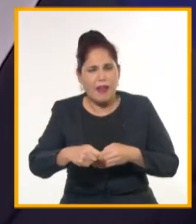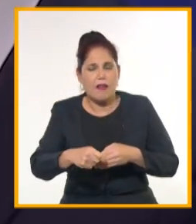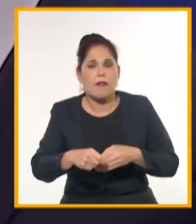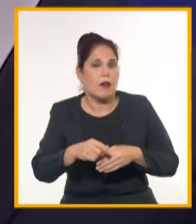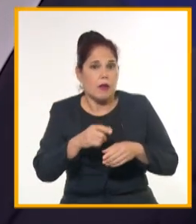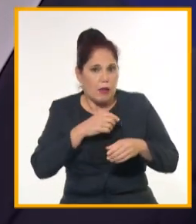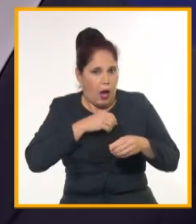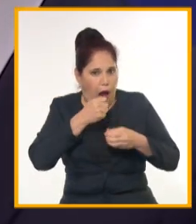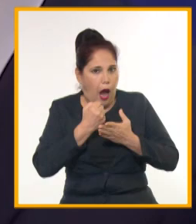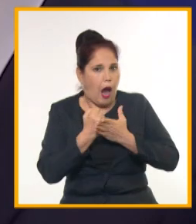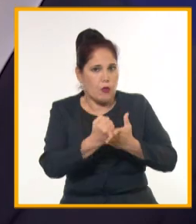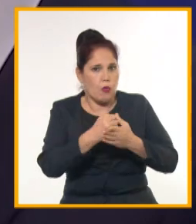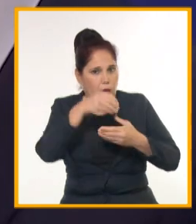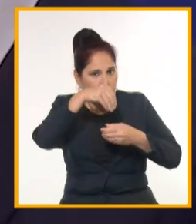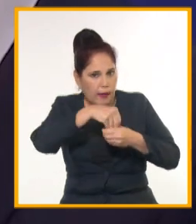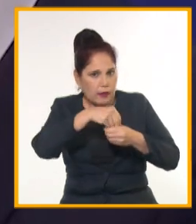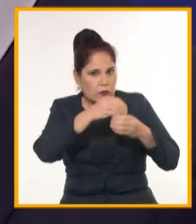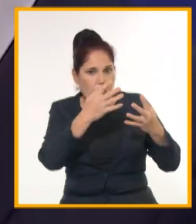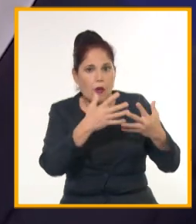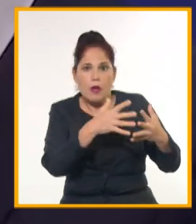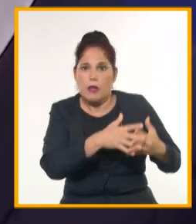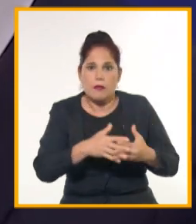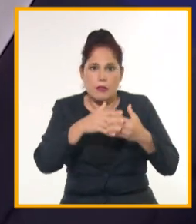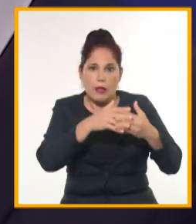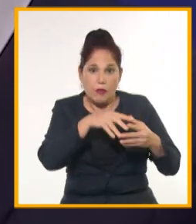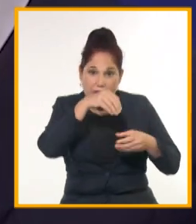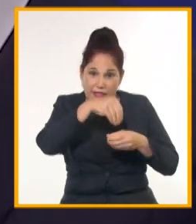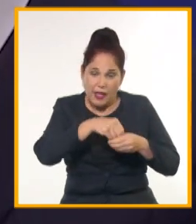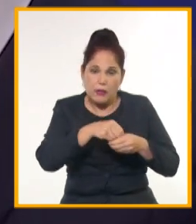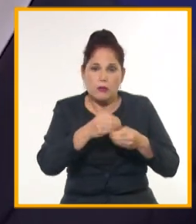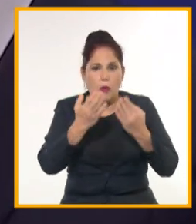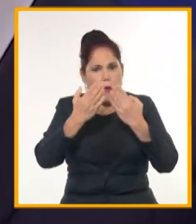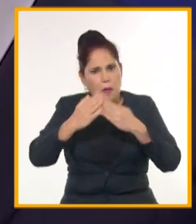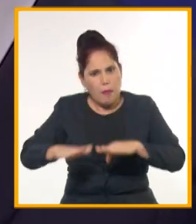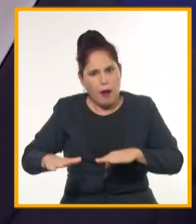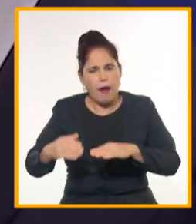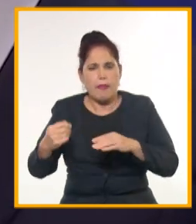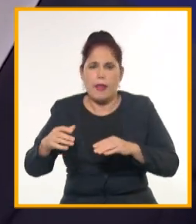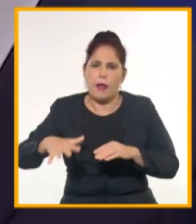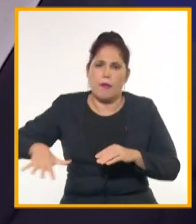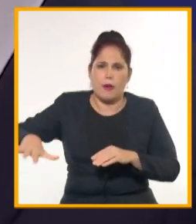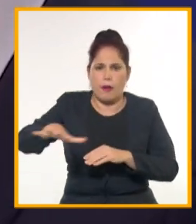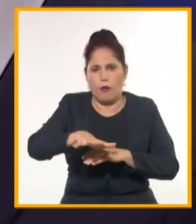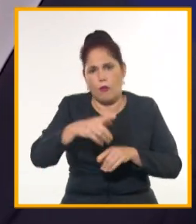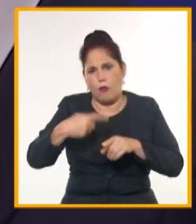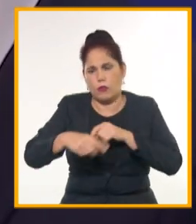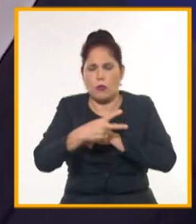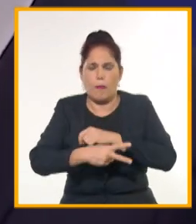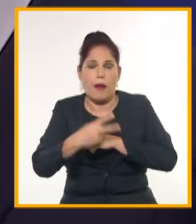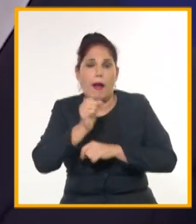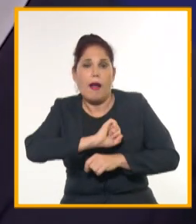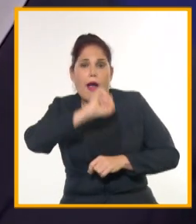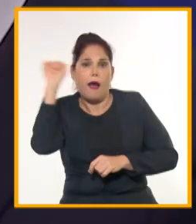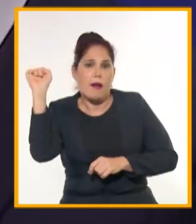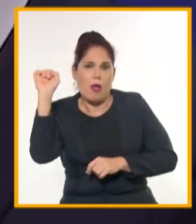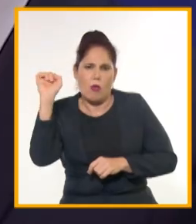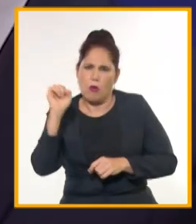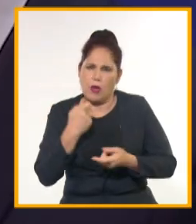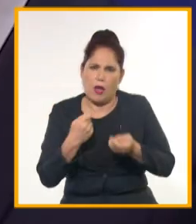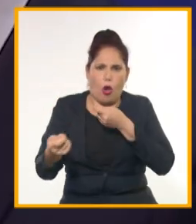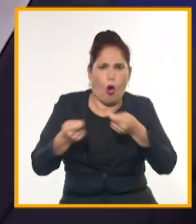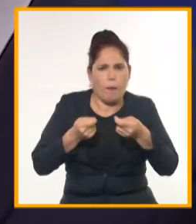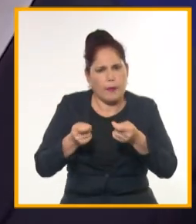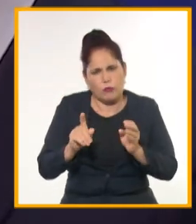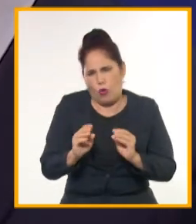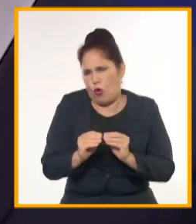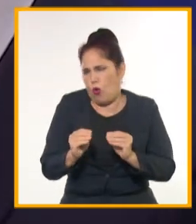que contribuyan al desarrollo pacífico de Venezuela y otras naciones. No hay ganadores en las guerras comerciales.